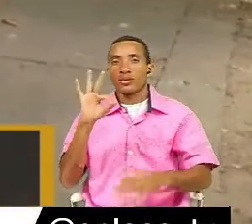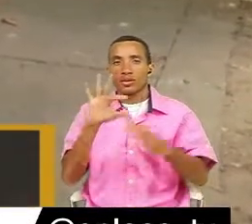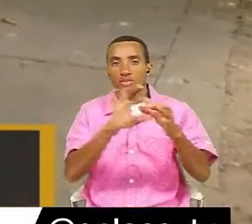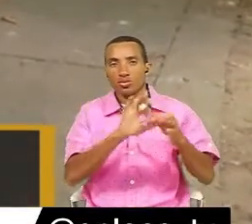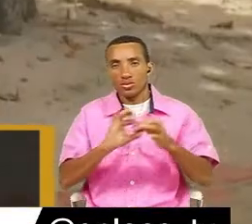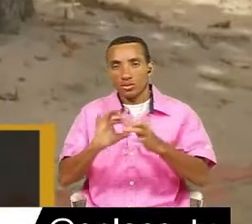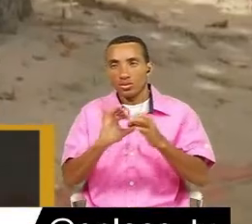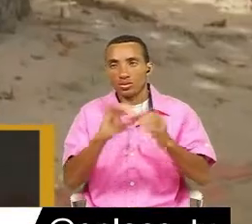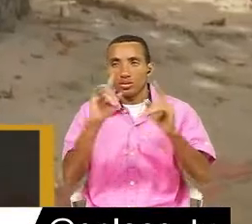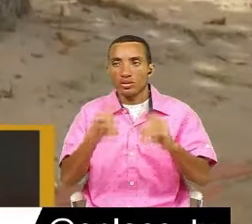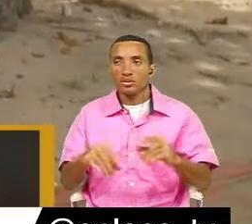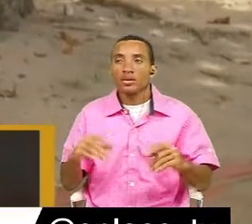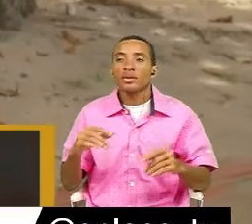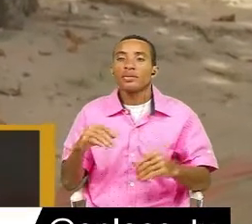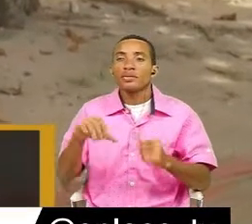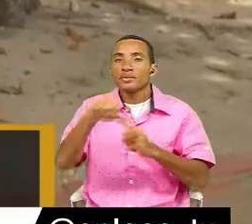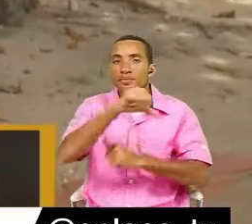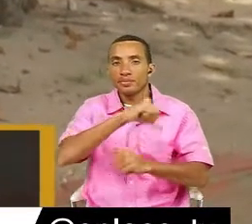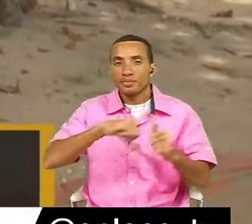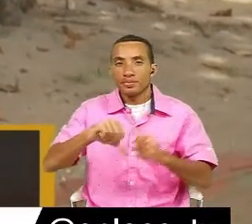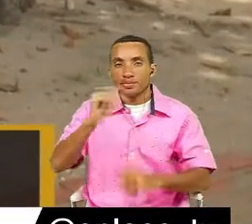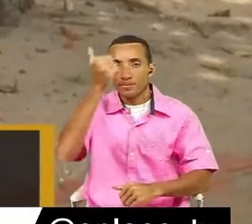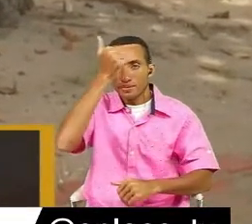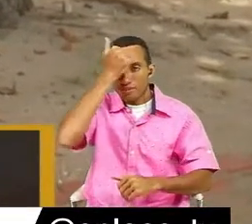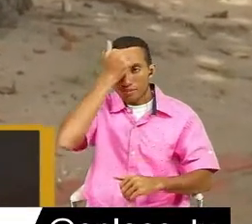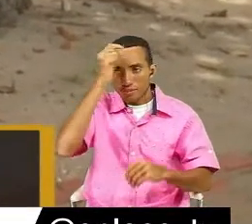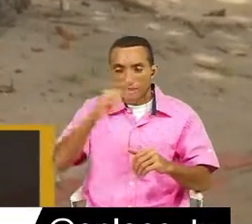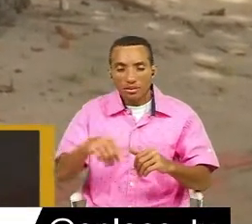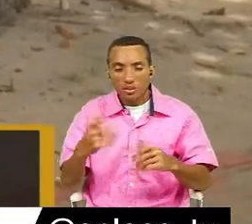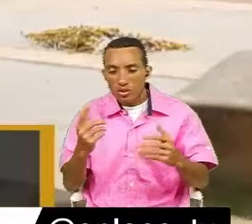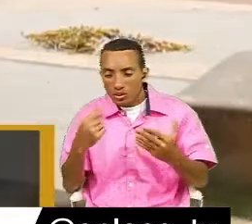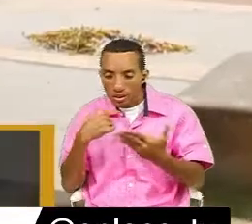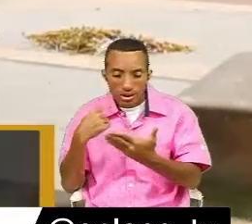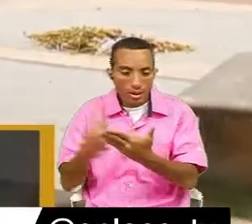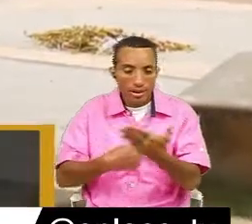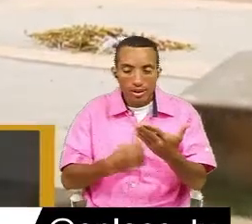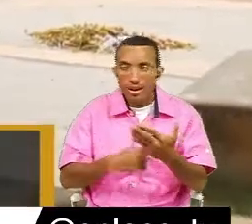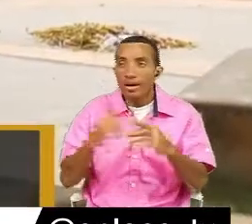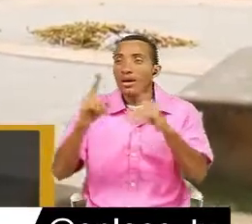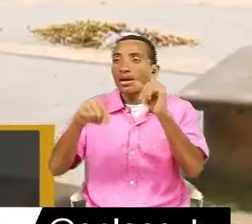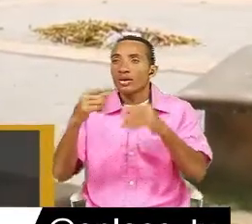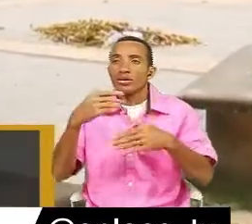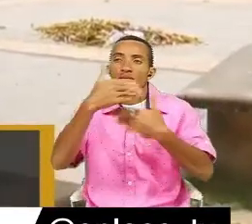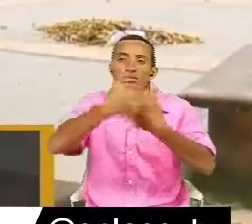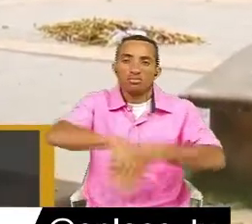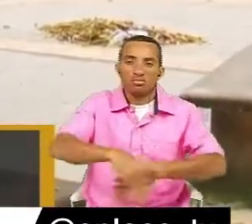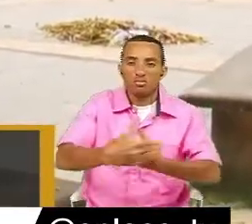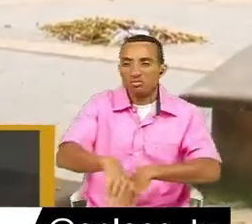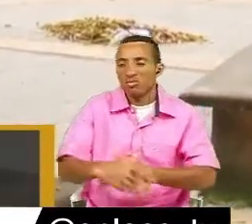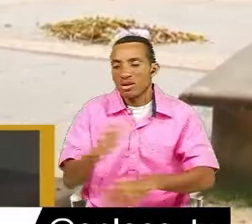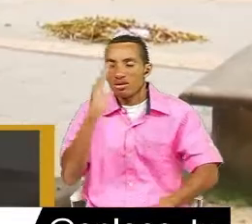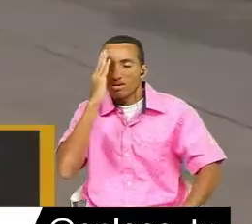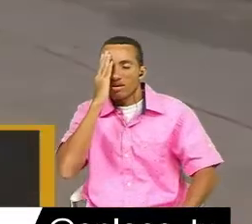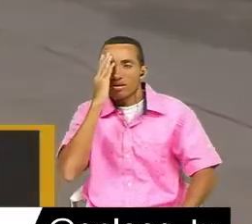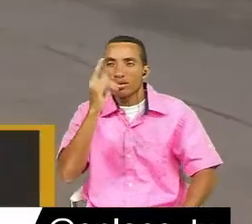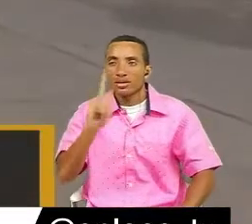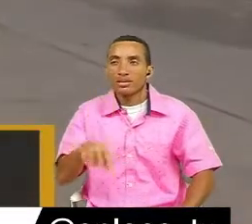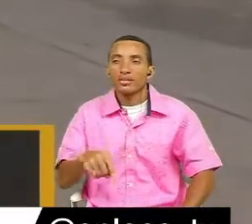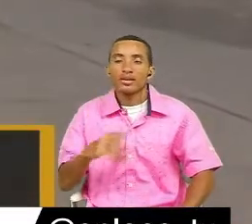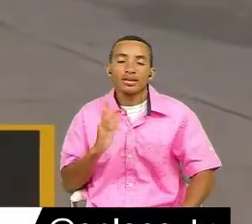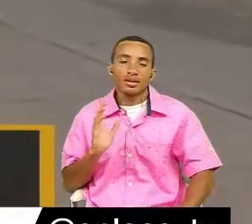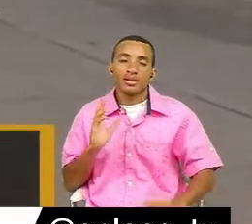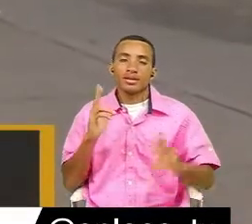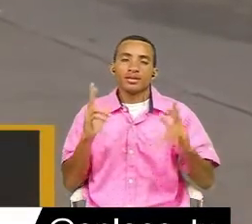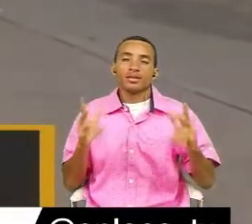noche en el parque principal para promover un frente de seguridad y poder así controlar la proliferación de habitantes de la calle que habría acabado allí con la tranquilidad